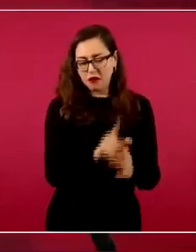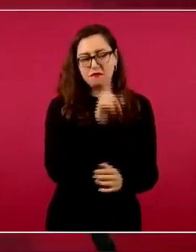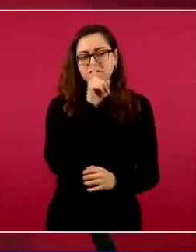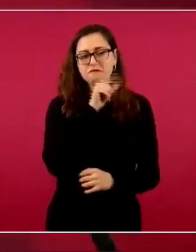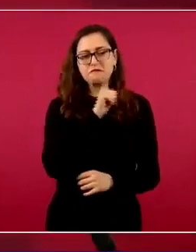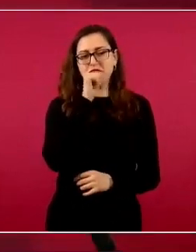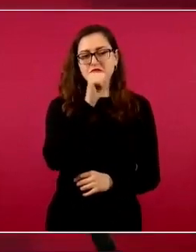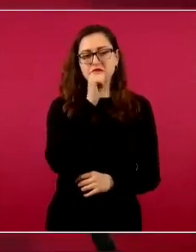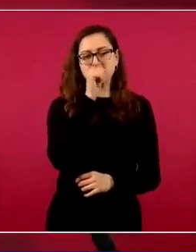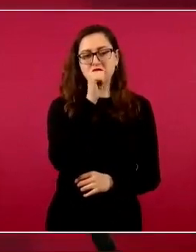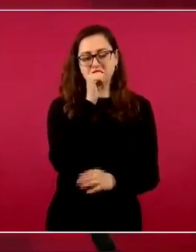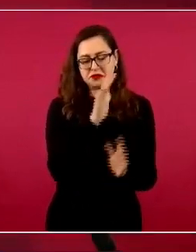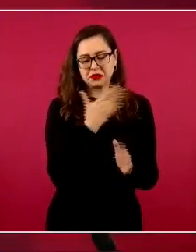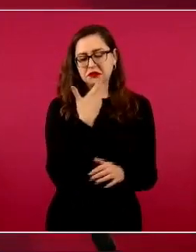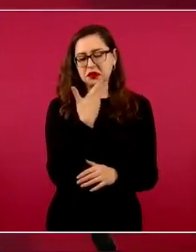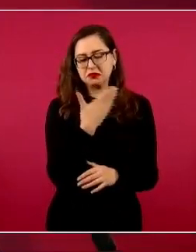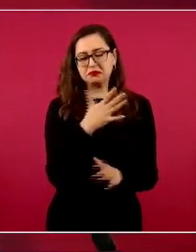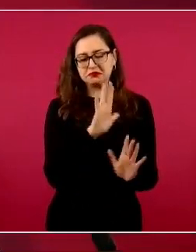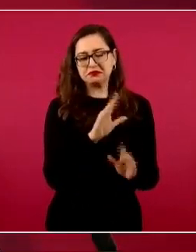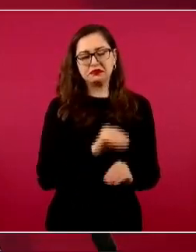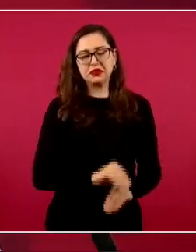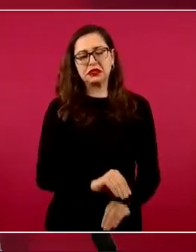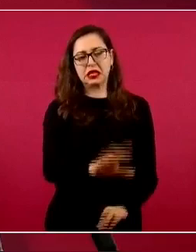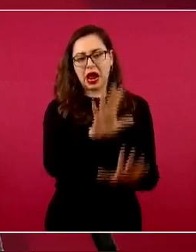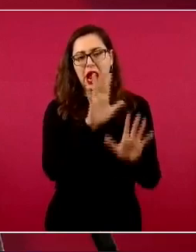a la máquina, al aparato,